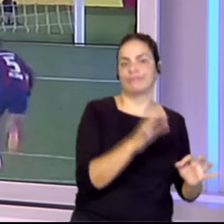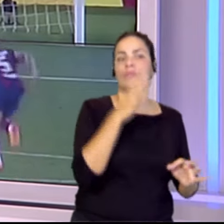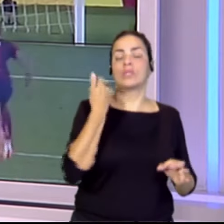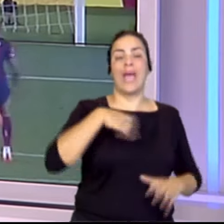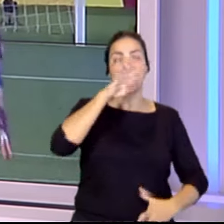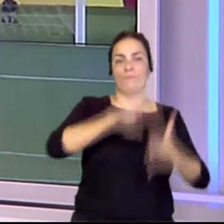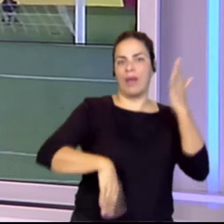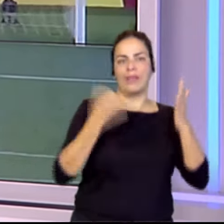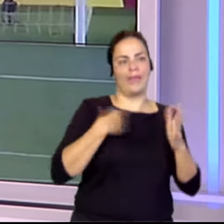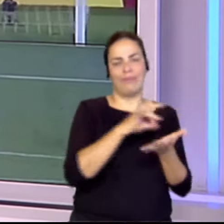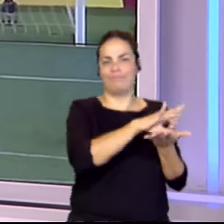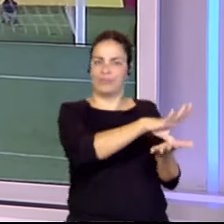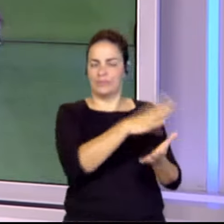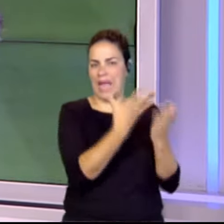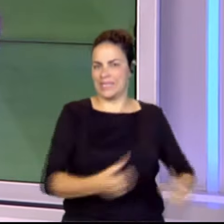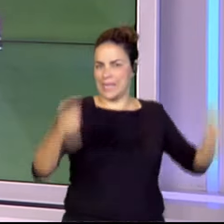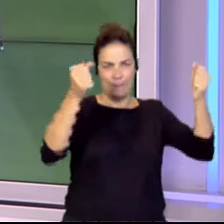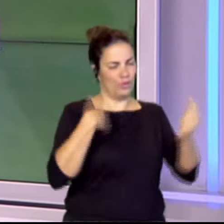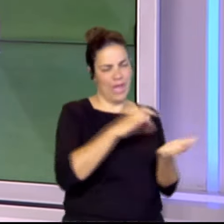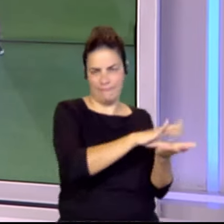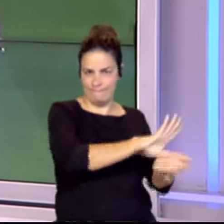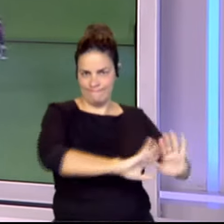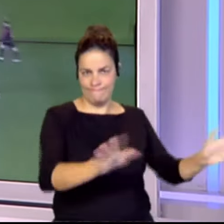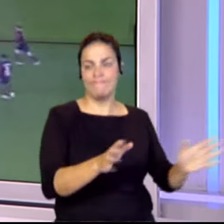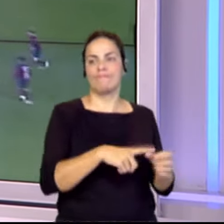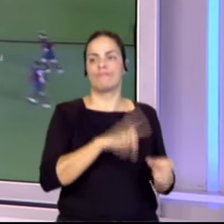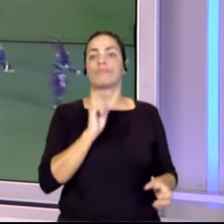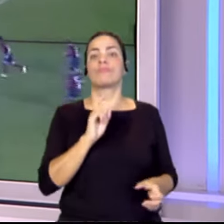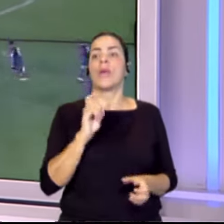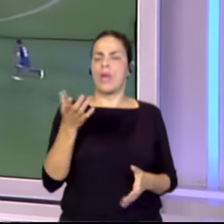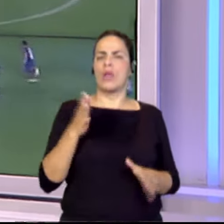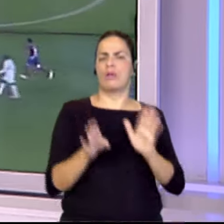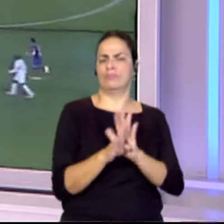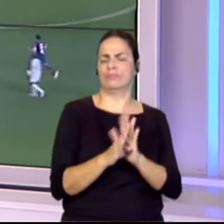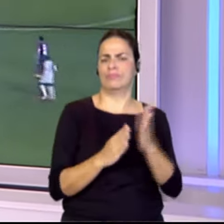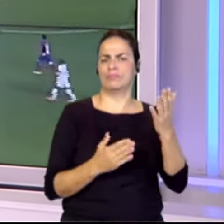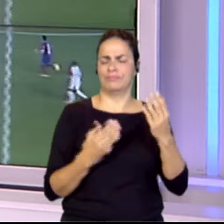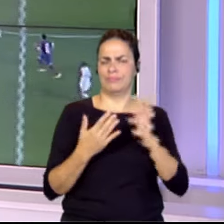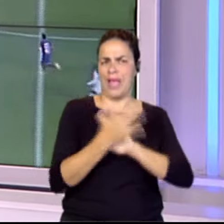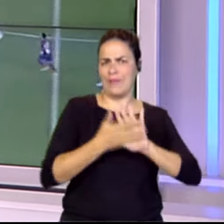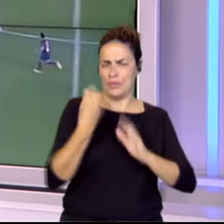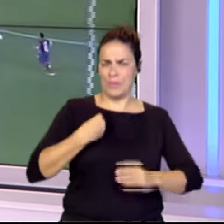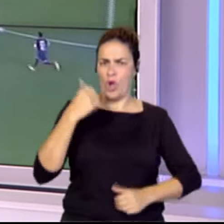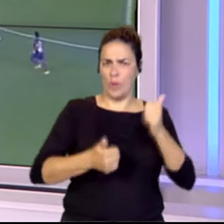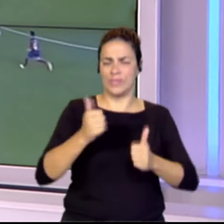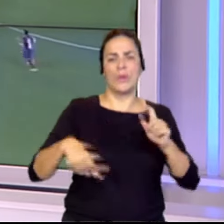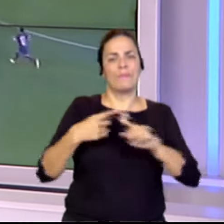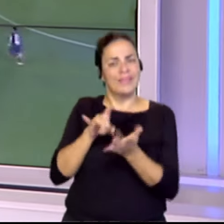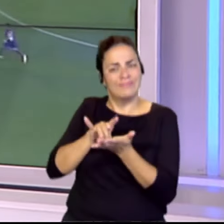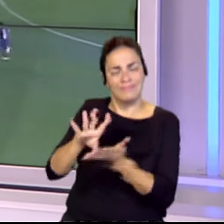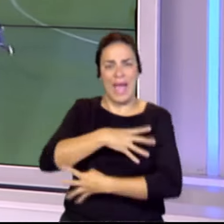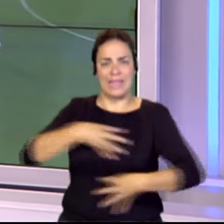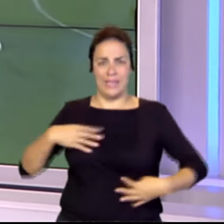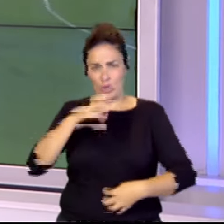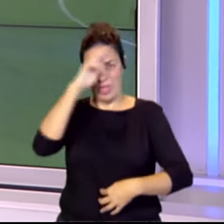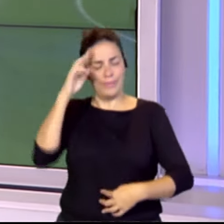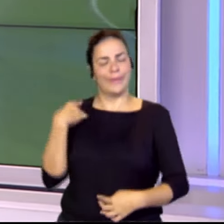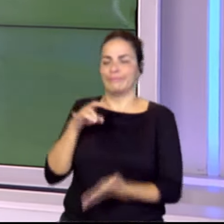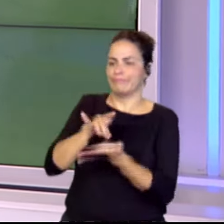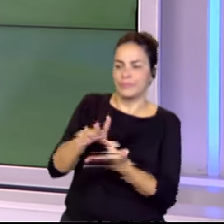de la Champions Por otra parte seguimos hablando de esta competición y la eliminación también como decimos del Atlético de Madrid en este